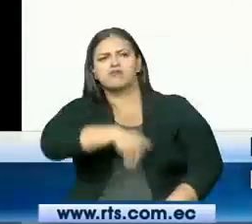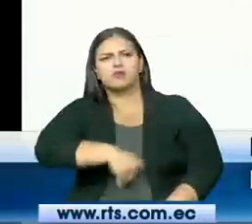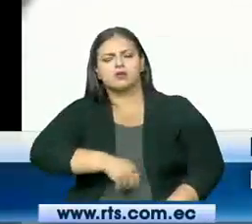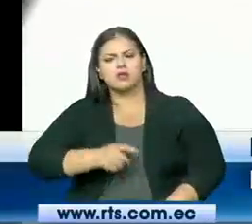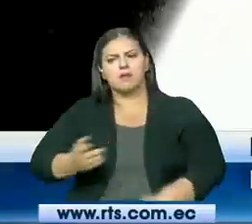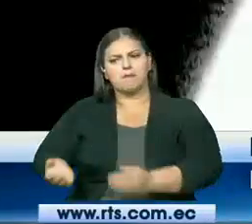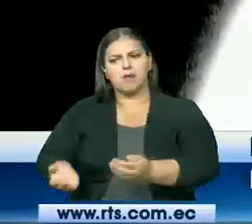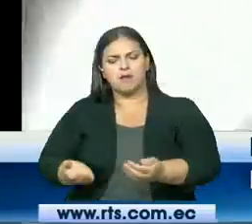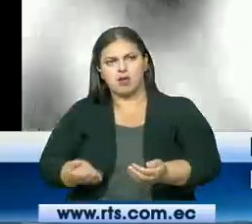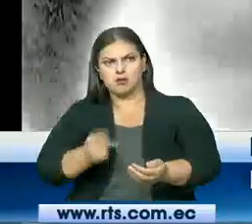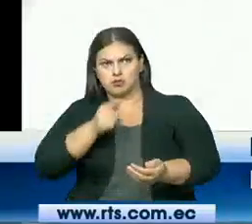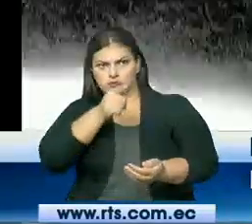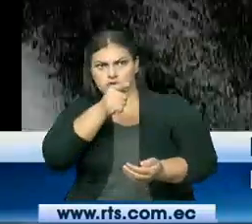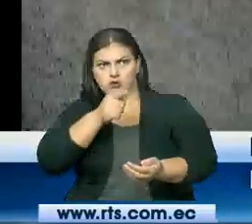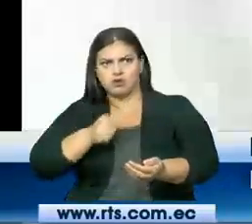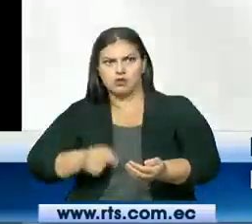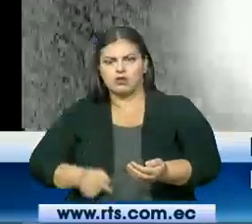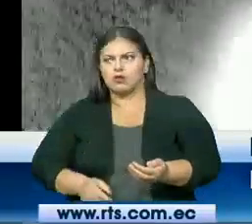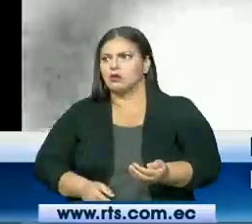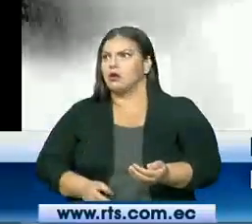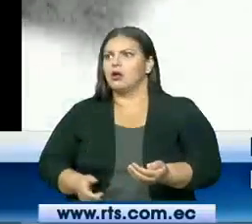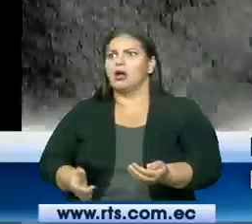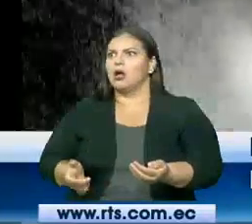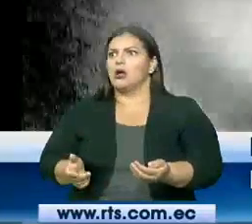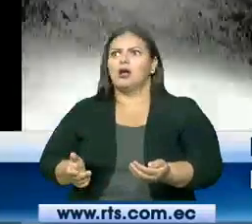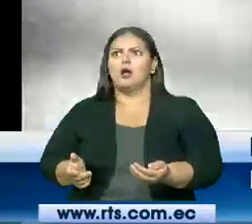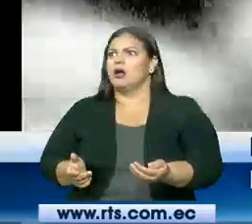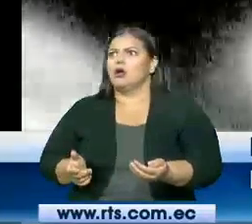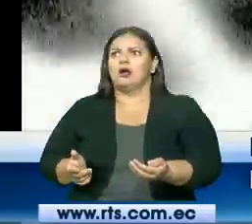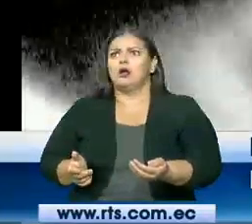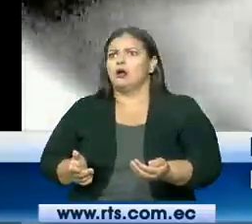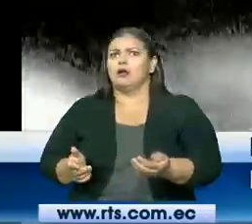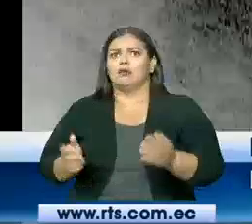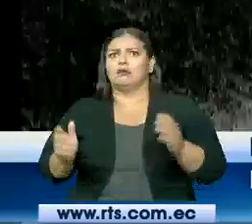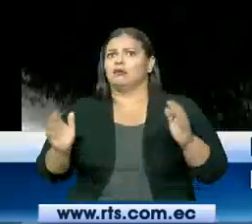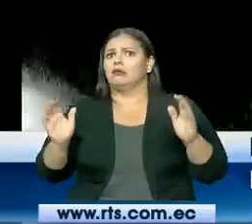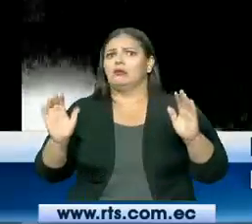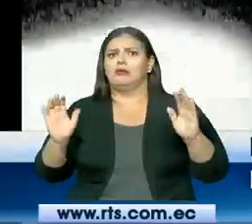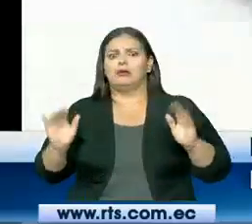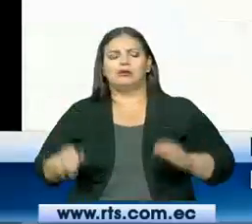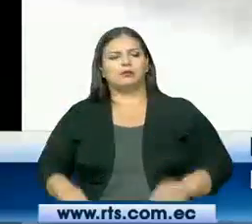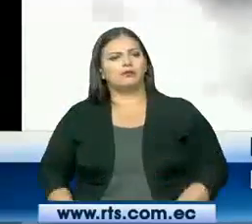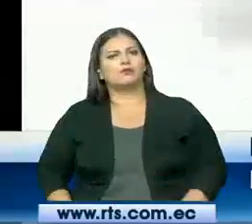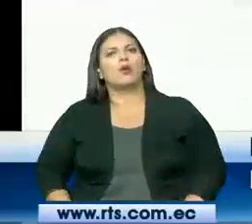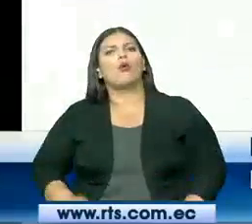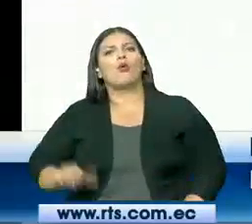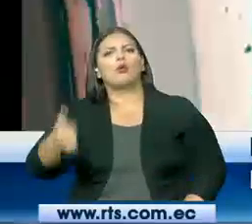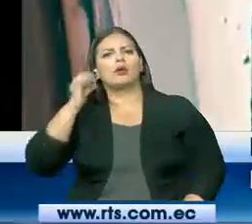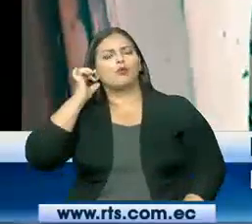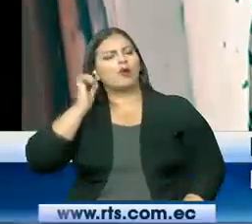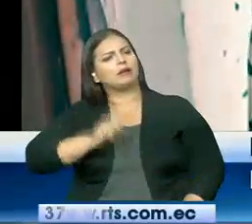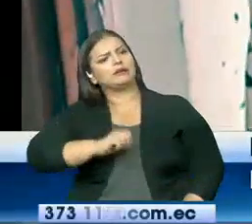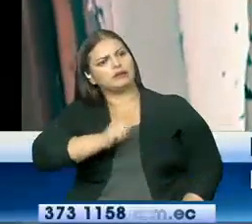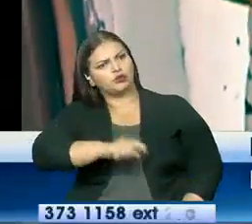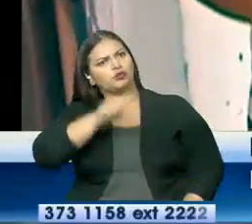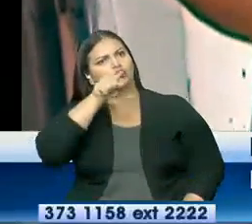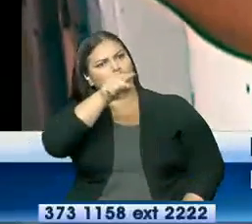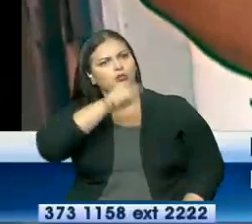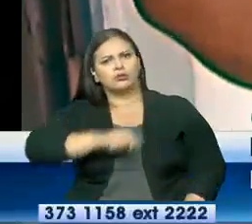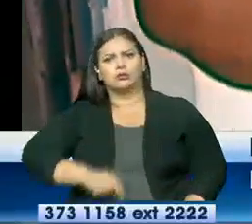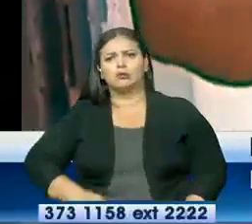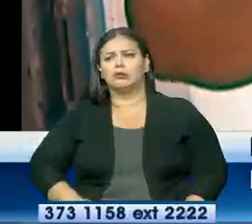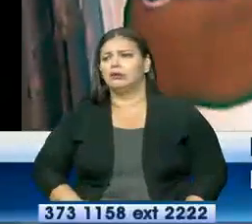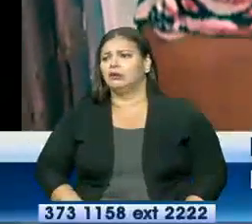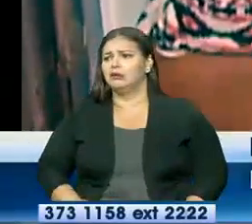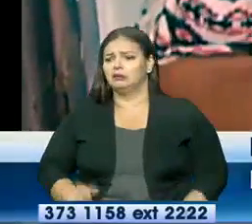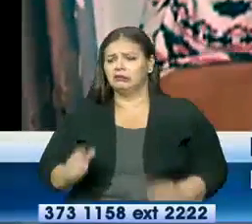bien. Yo lo que digo, tanta gente que necesita. Yo tengo 30 años casa y no tengo ahí. Estaba desesperada por la